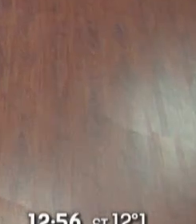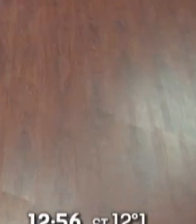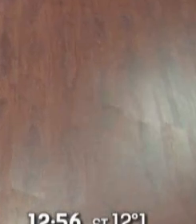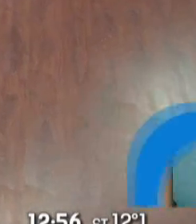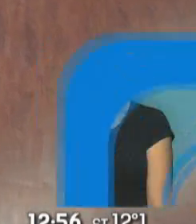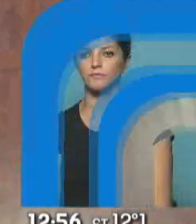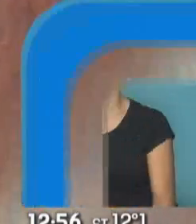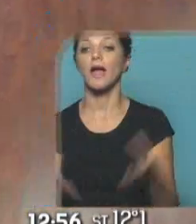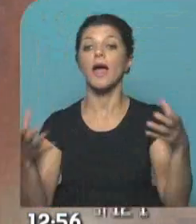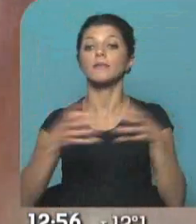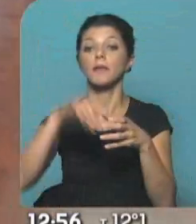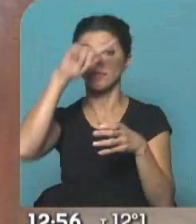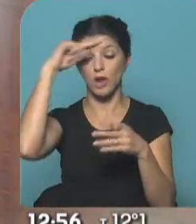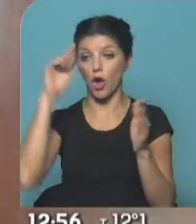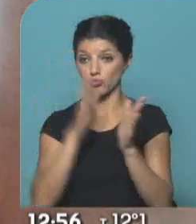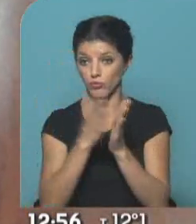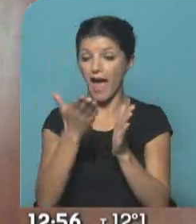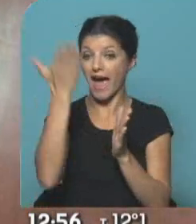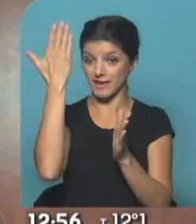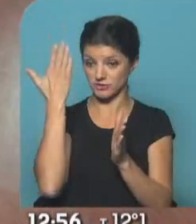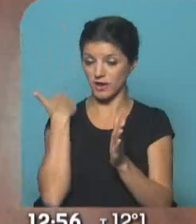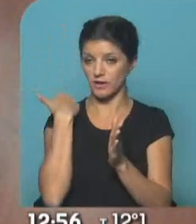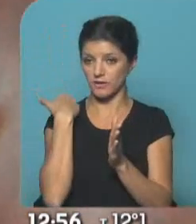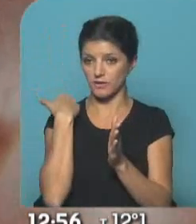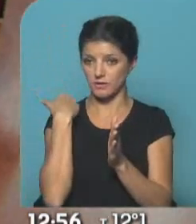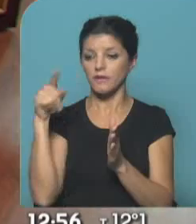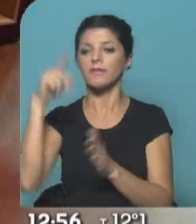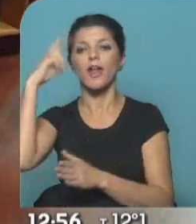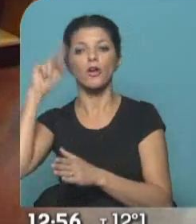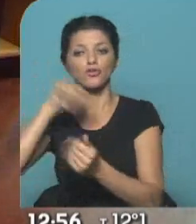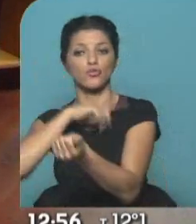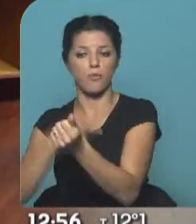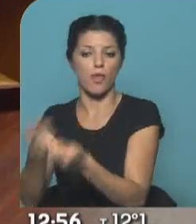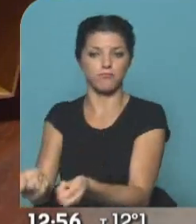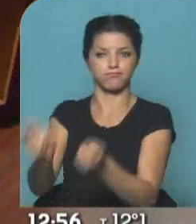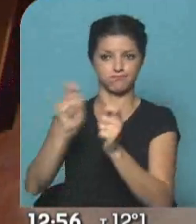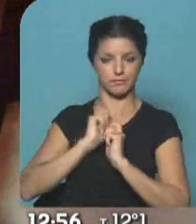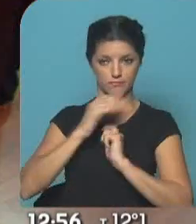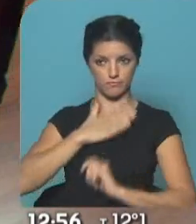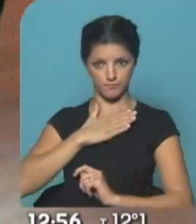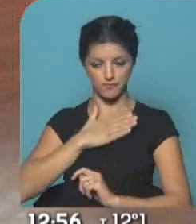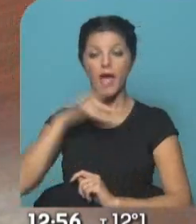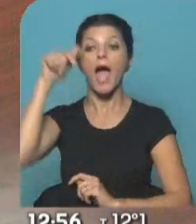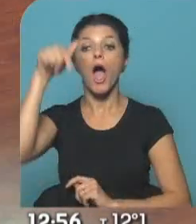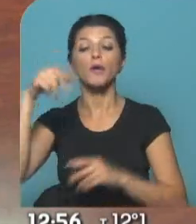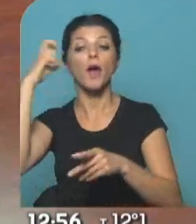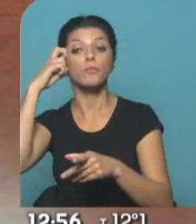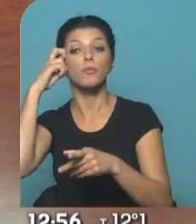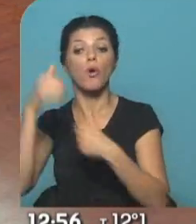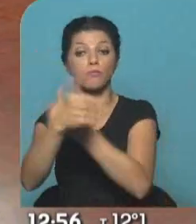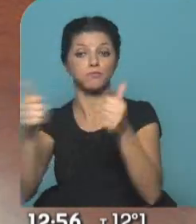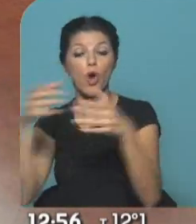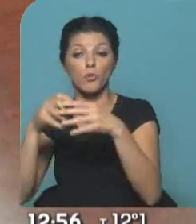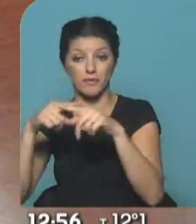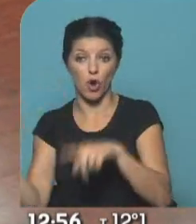La Asamblea Constituyente venezolana asumió ayer las funciones de la Asamblea Nacional, del Parlamento venezolano, que está en manos de la oposición, que